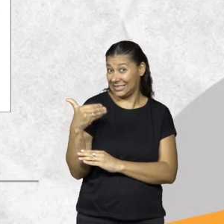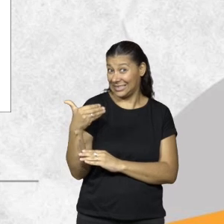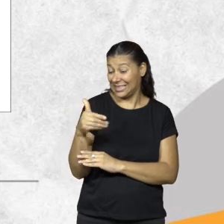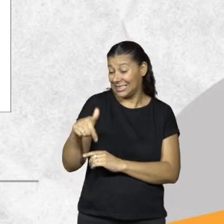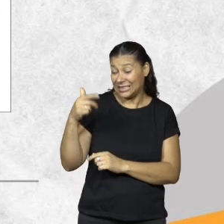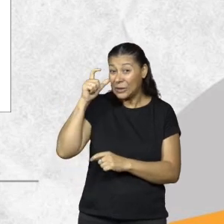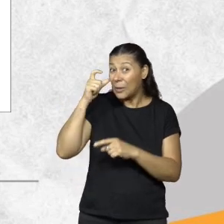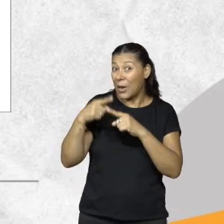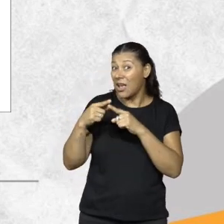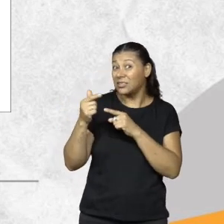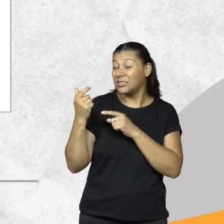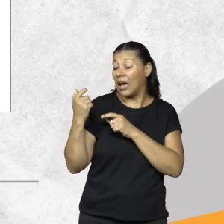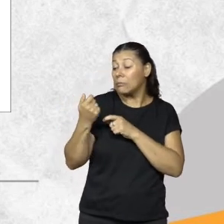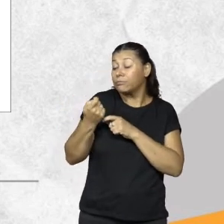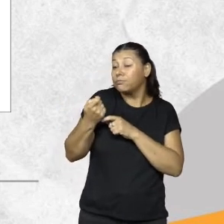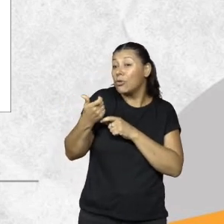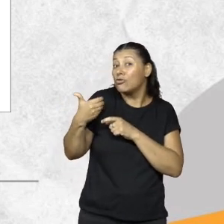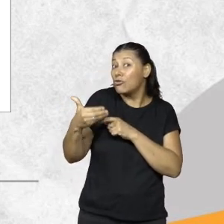experiencia de este programa,